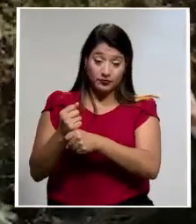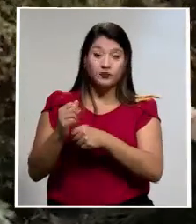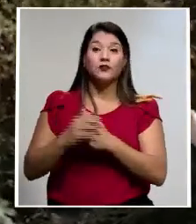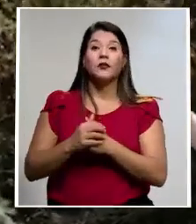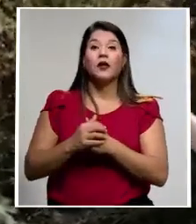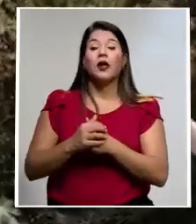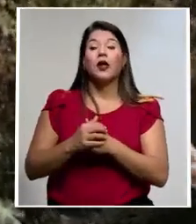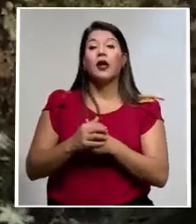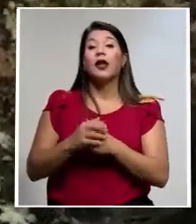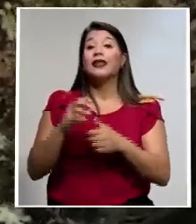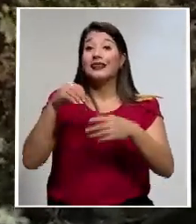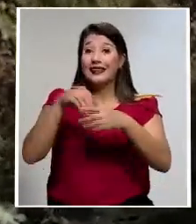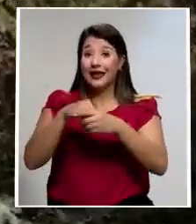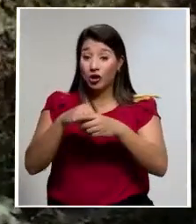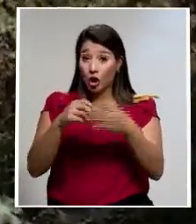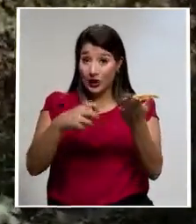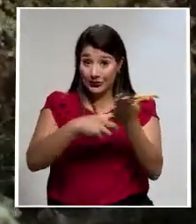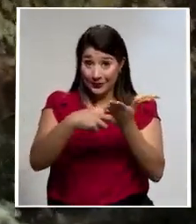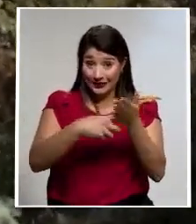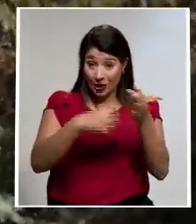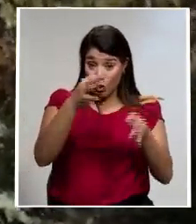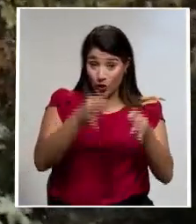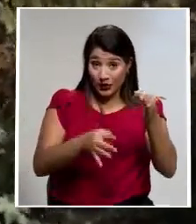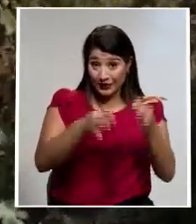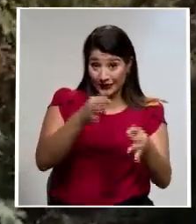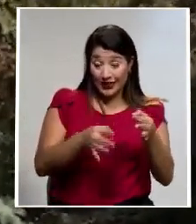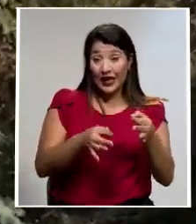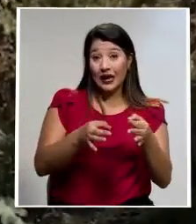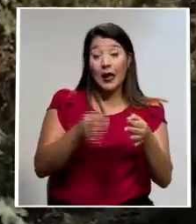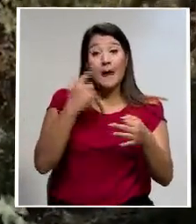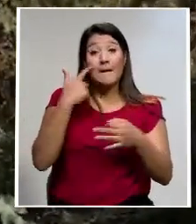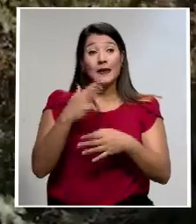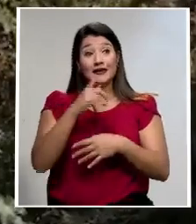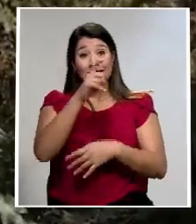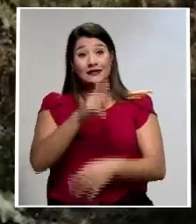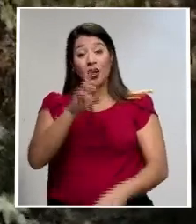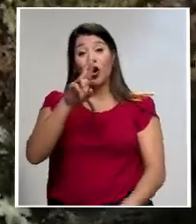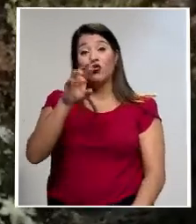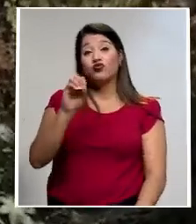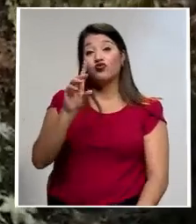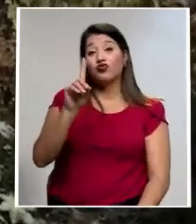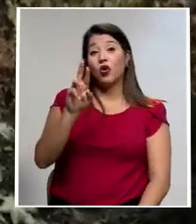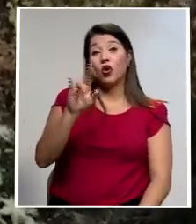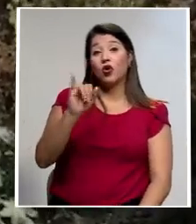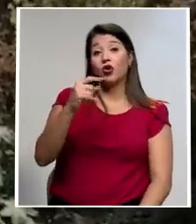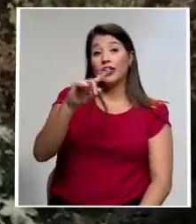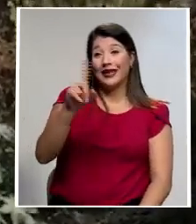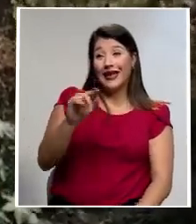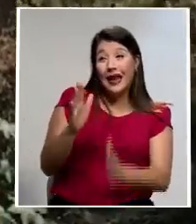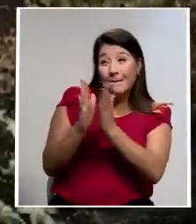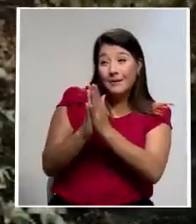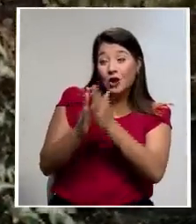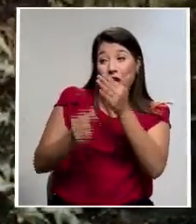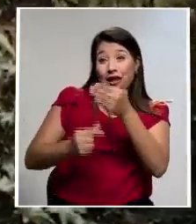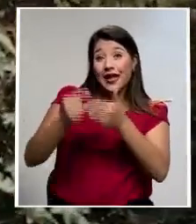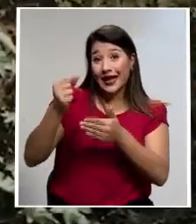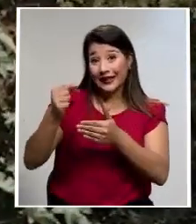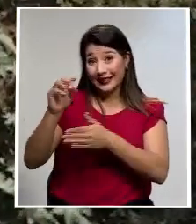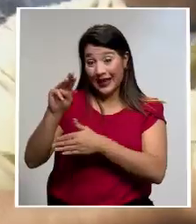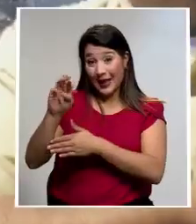Como parte del expediente judicial, trascendió que Rodríguez le había solicitado al gerente de operaciones de